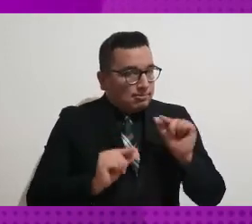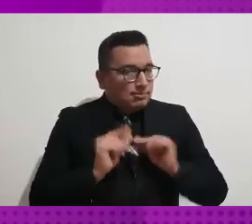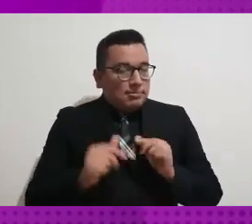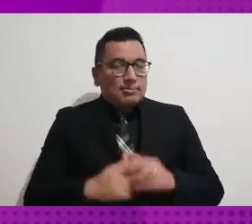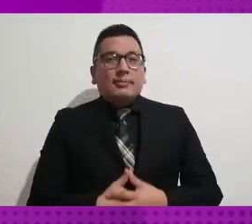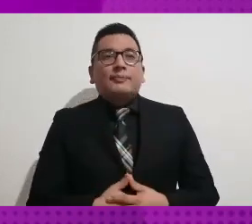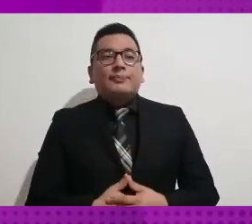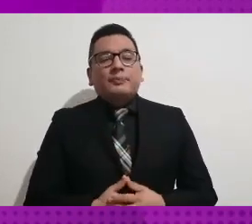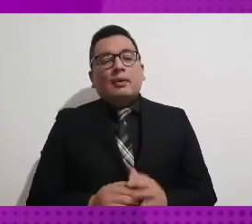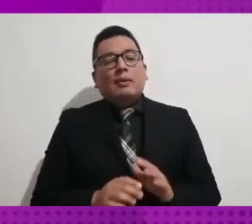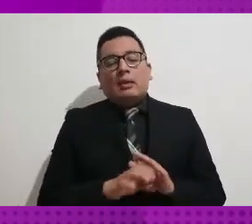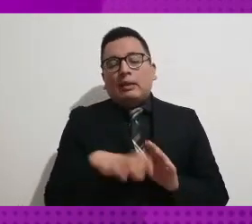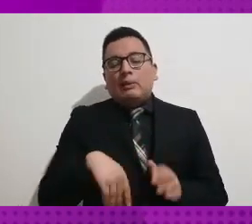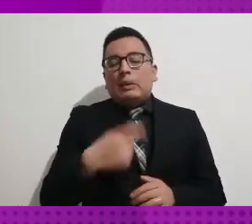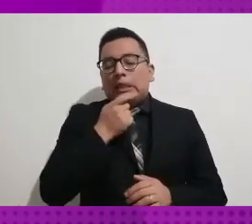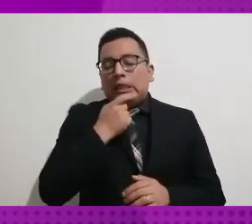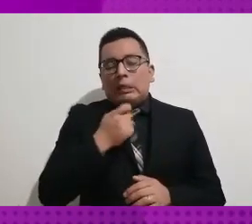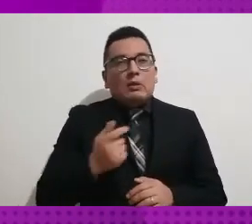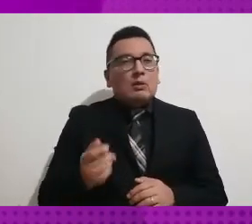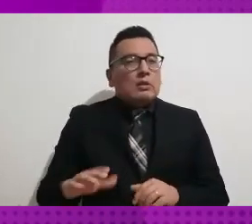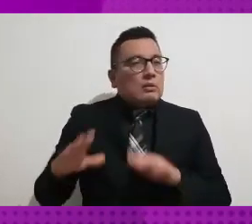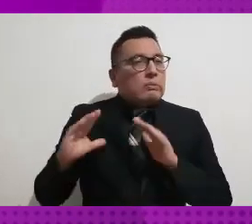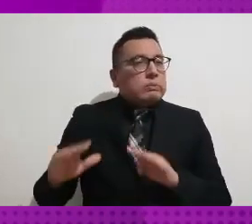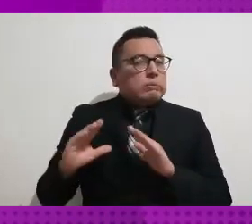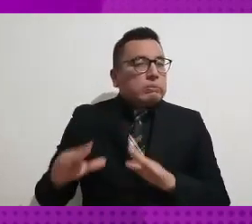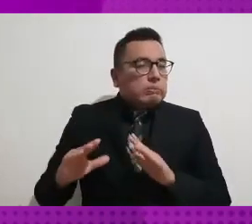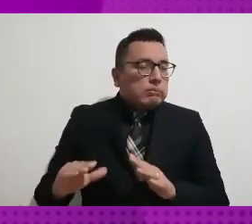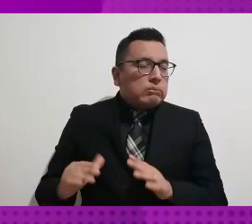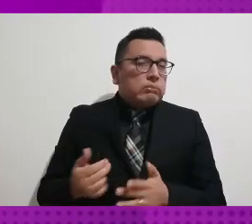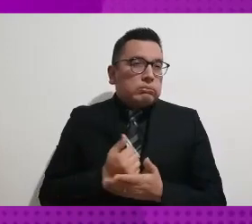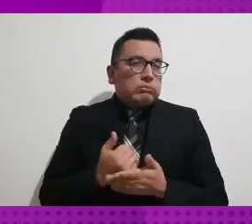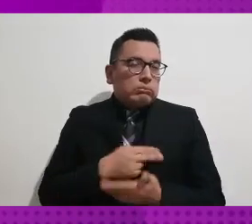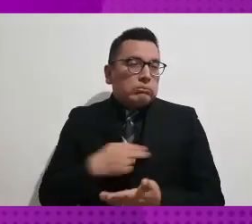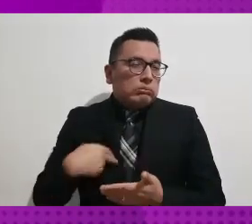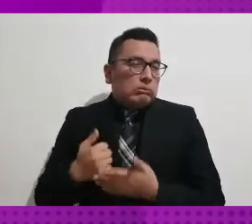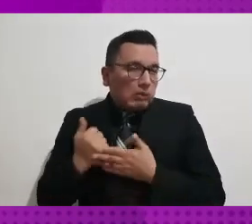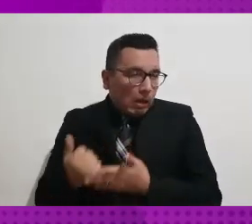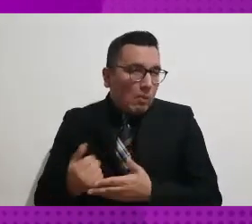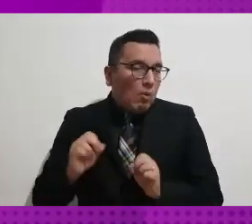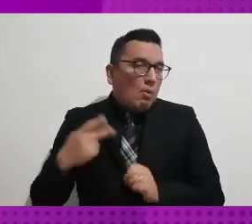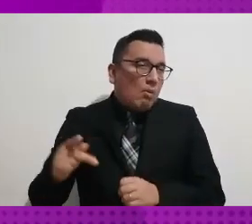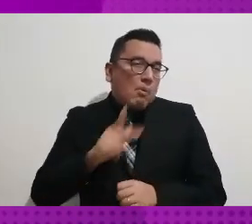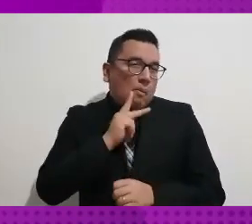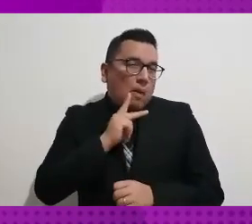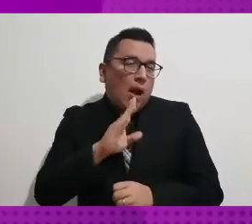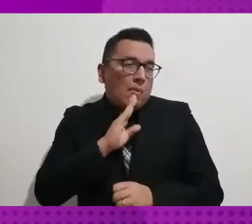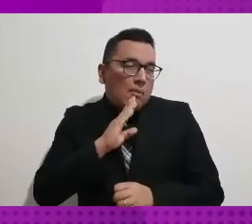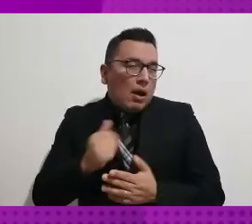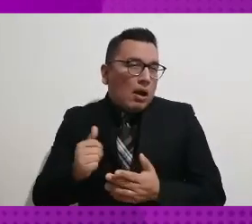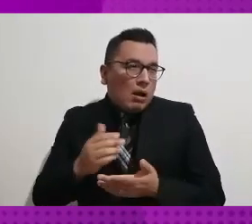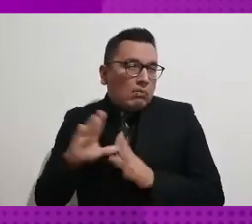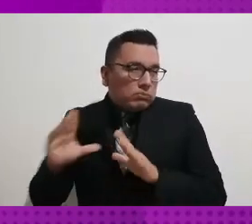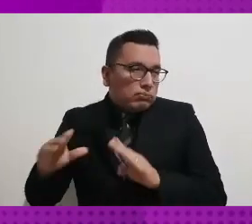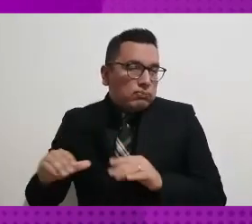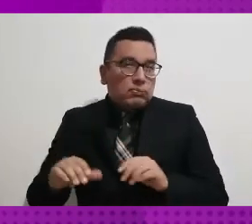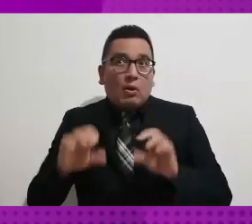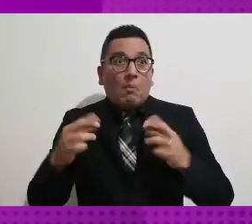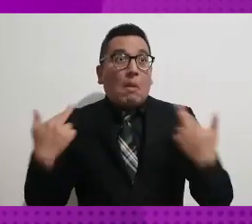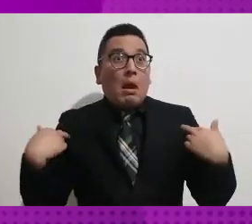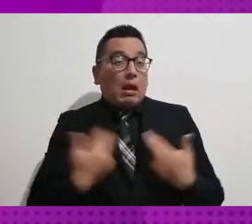que preparamos a los niños, a los jóvenes, a los padres, a los maestros, para que ellos sigan con el braille, porque